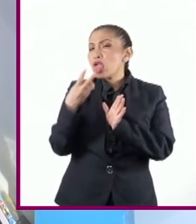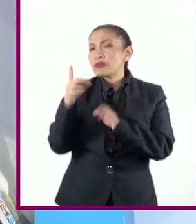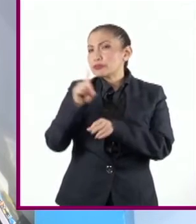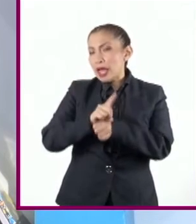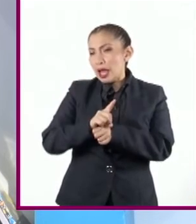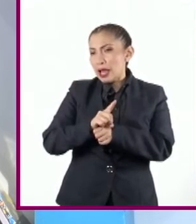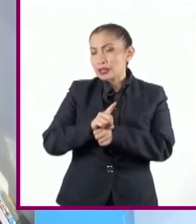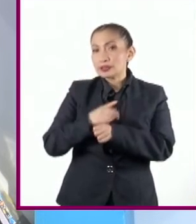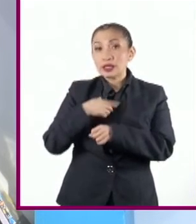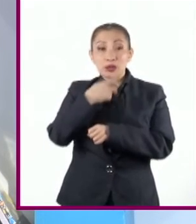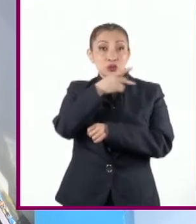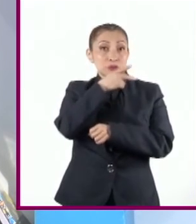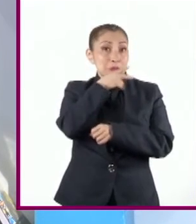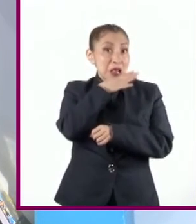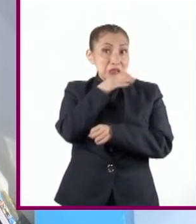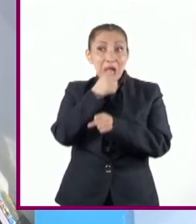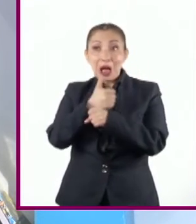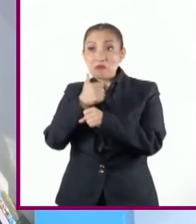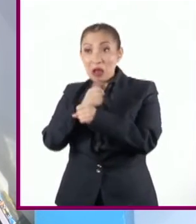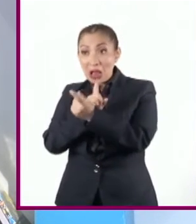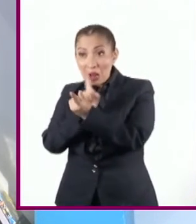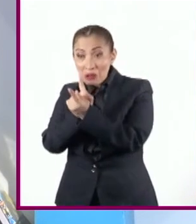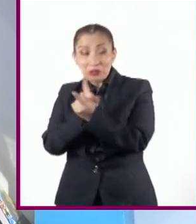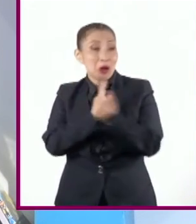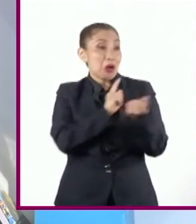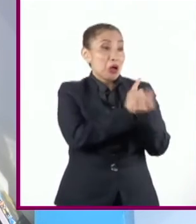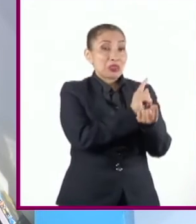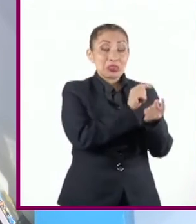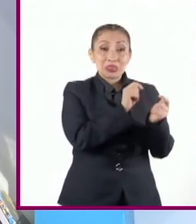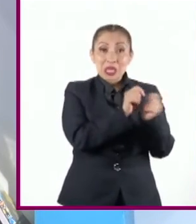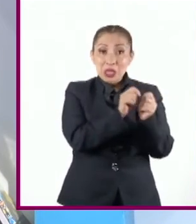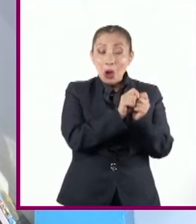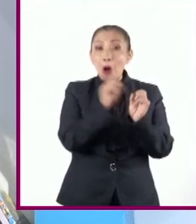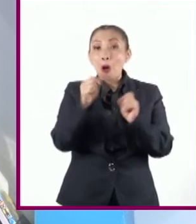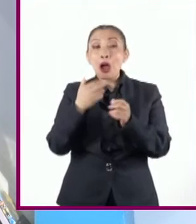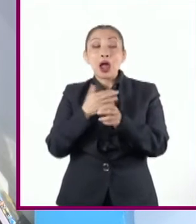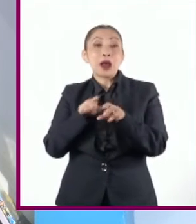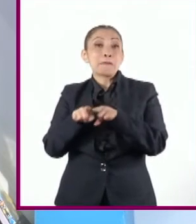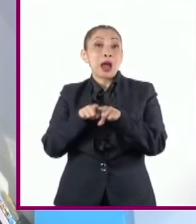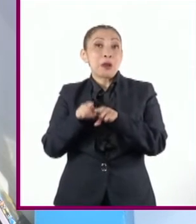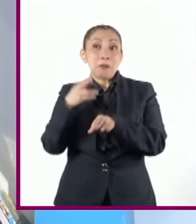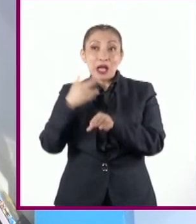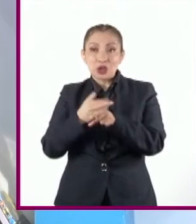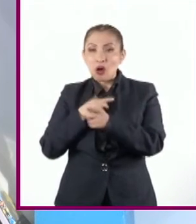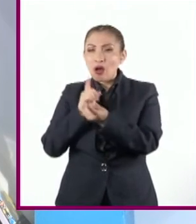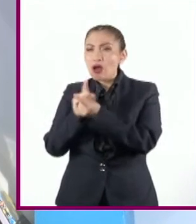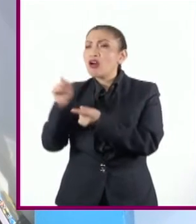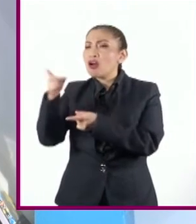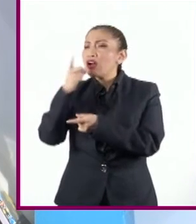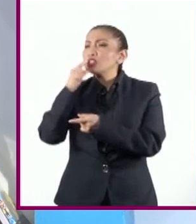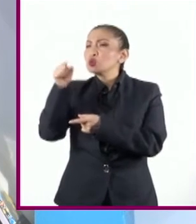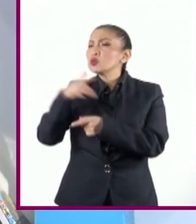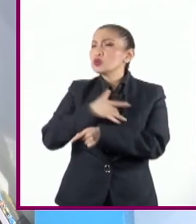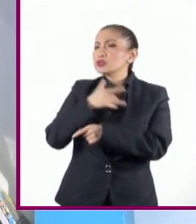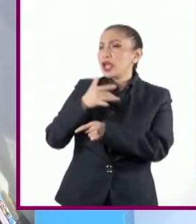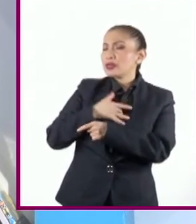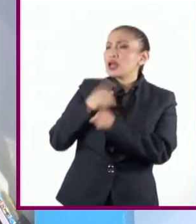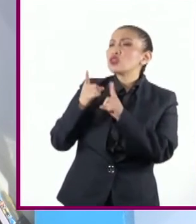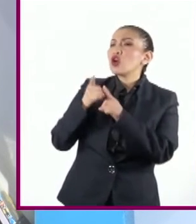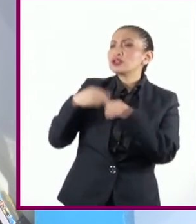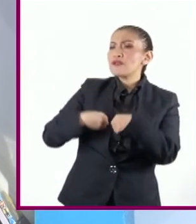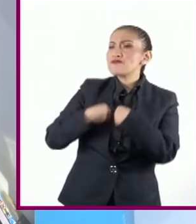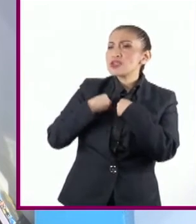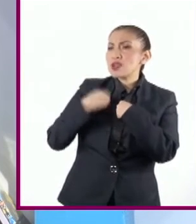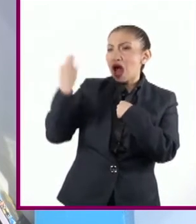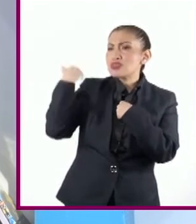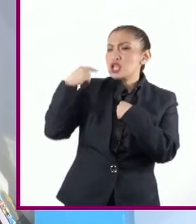Pueden ser sus padres, sus abuelos, tíos o hermanos mayores. Que les hablen sobre cómo se sentían, dónde